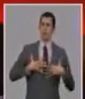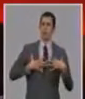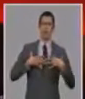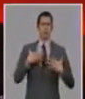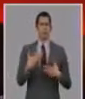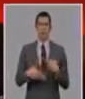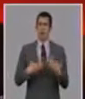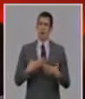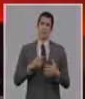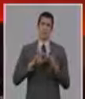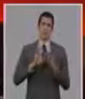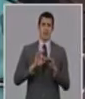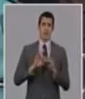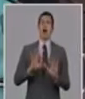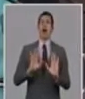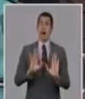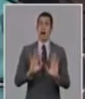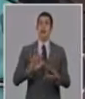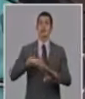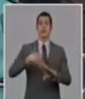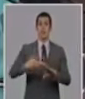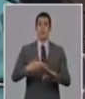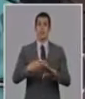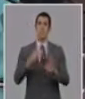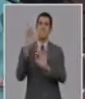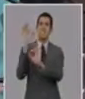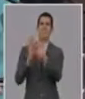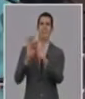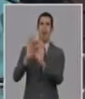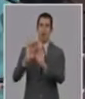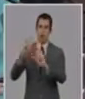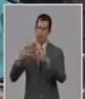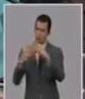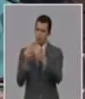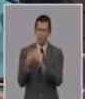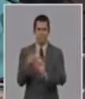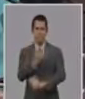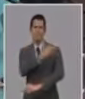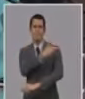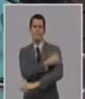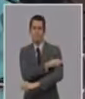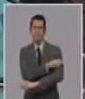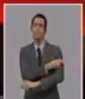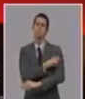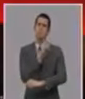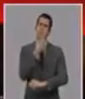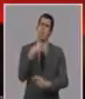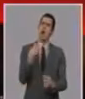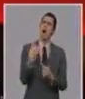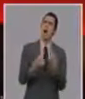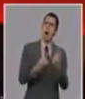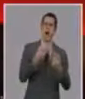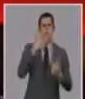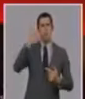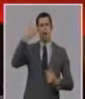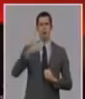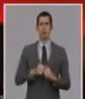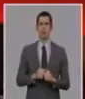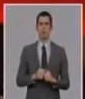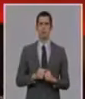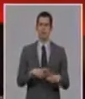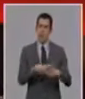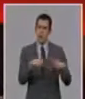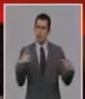este momento, al mes de evaluado, encontramos que es un tratamiento efectivo y que ha sido seguro, porque no hemos tenido ninguna reacción